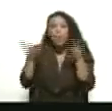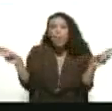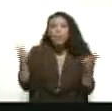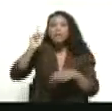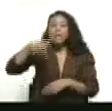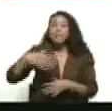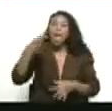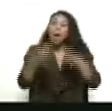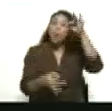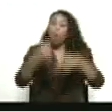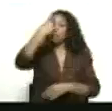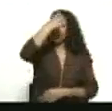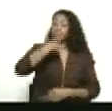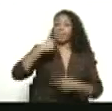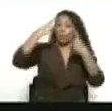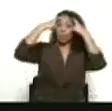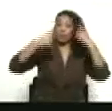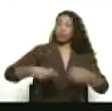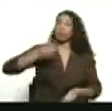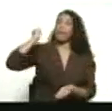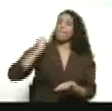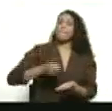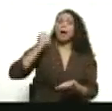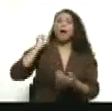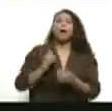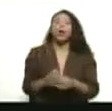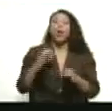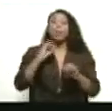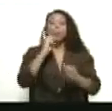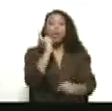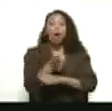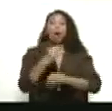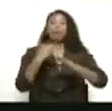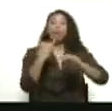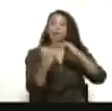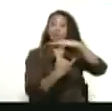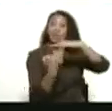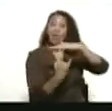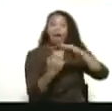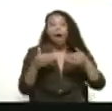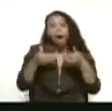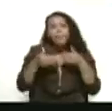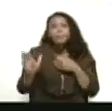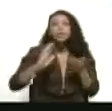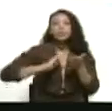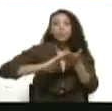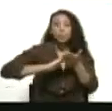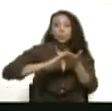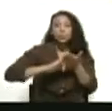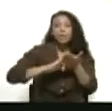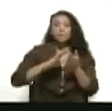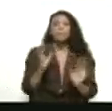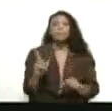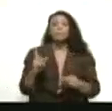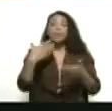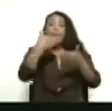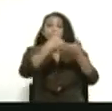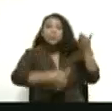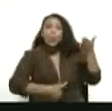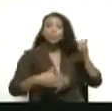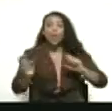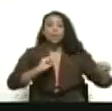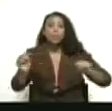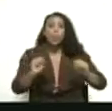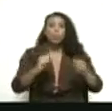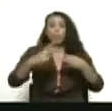juez competente, ya como una orden institucional estructural, avanzar en lo que implica la